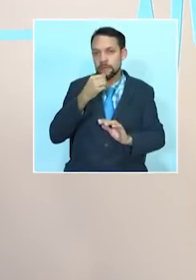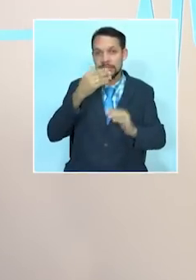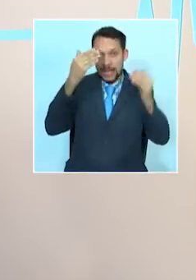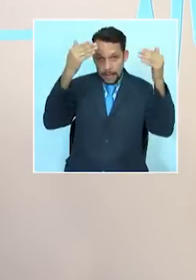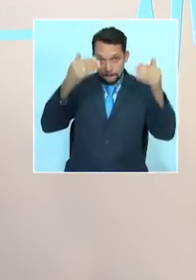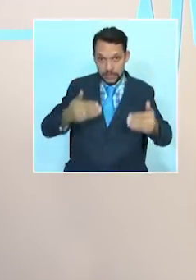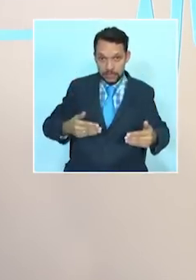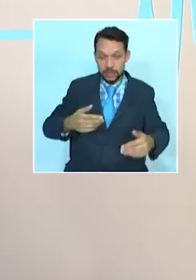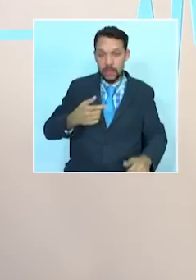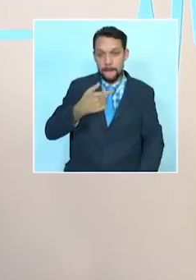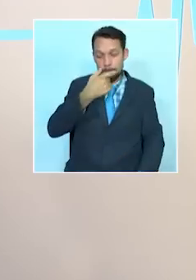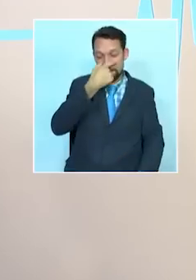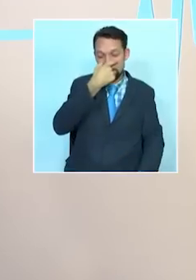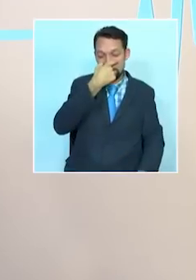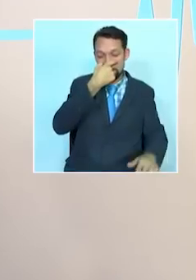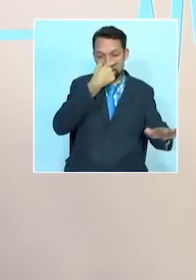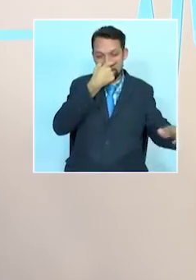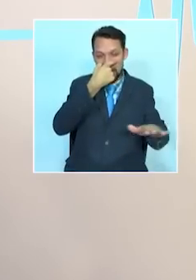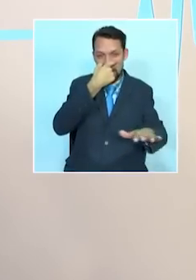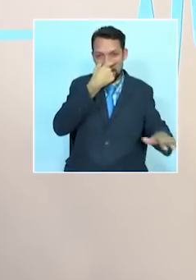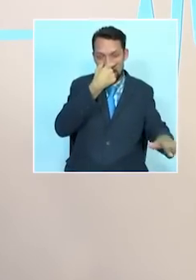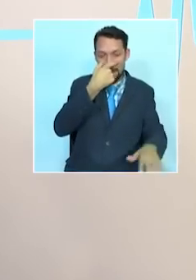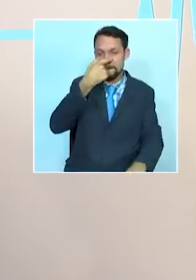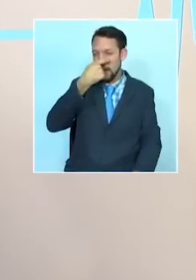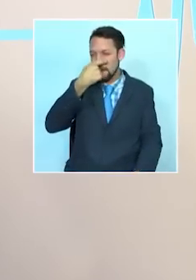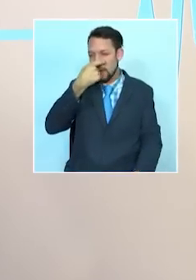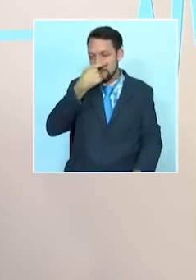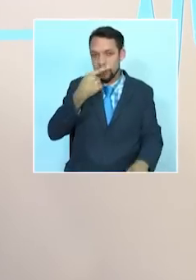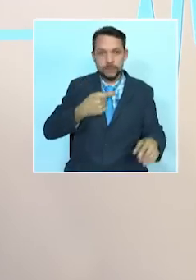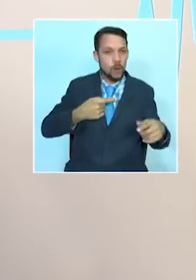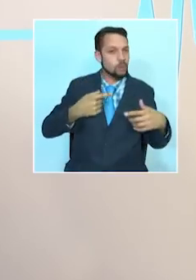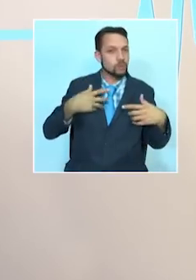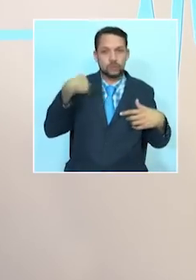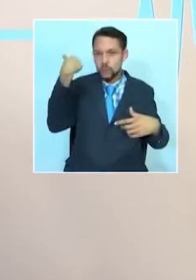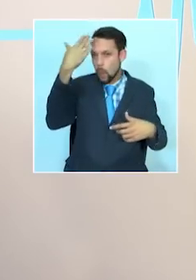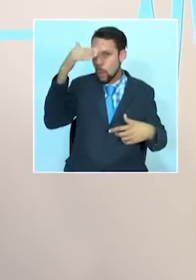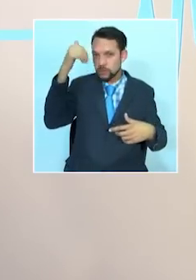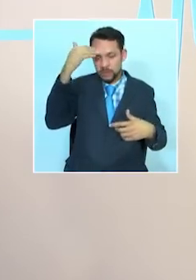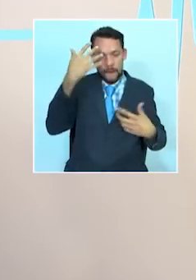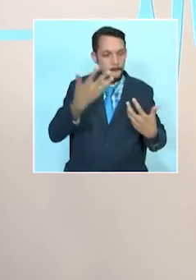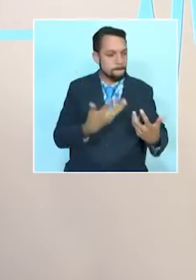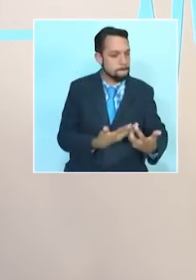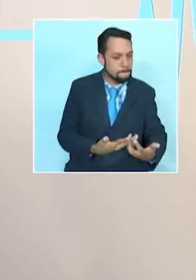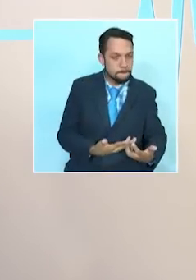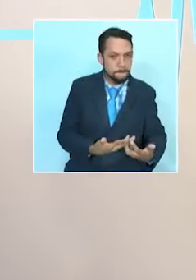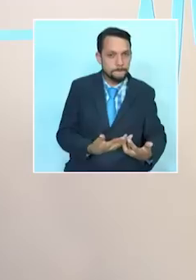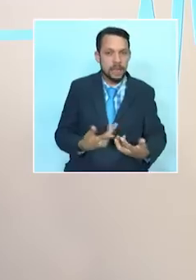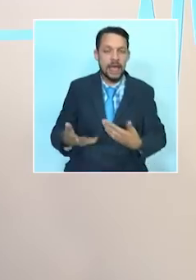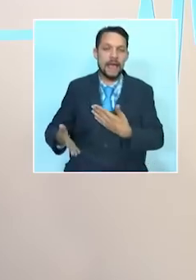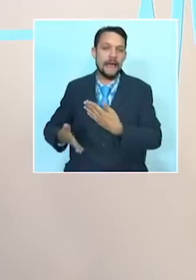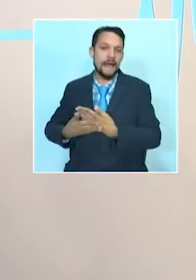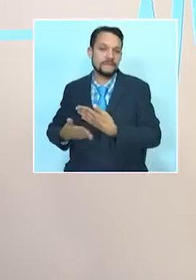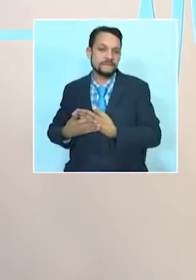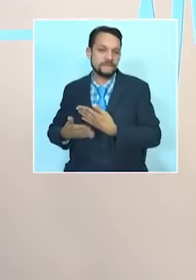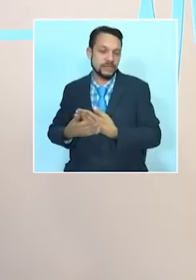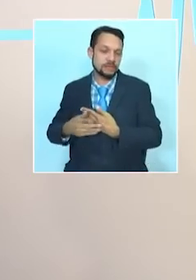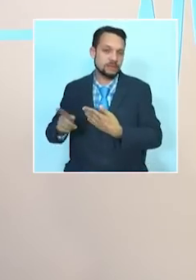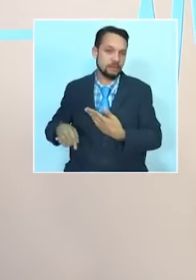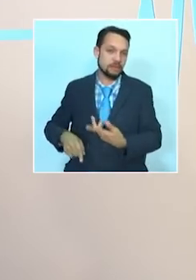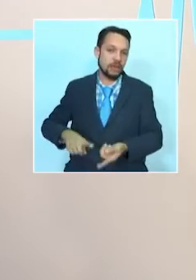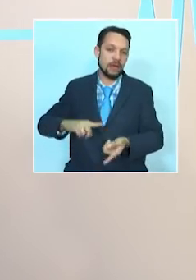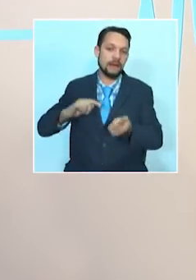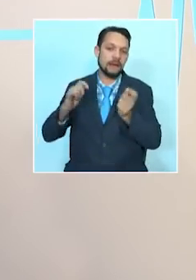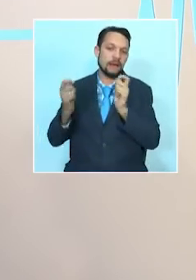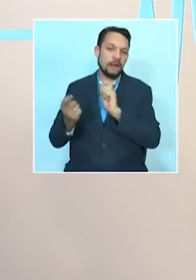como desconoce algunas cosas pues sus sintomatologías y sus signos también pueden cambiar según la